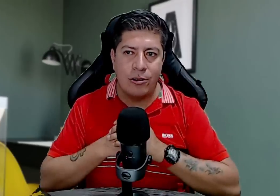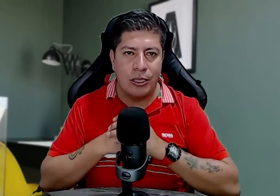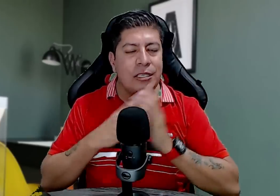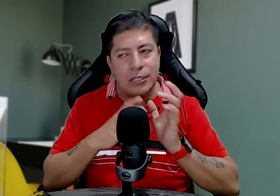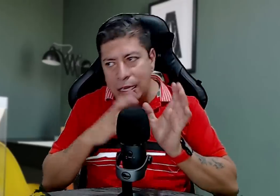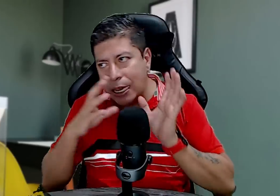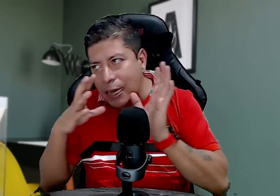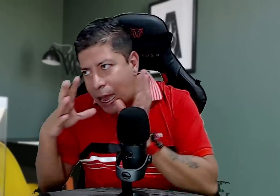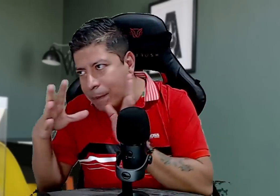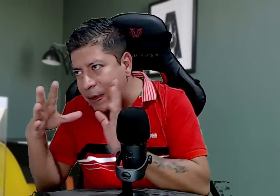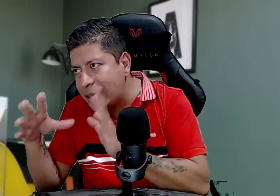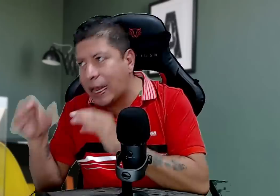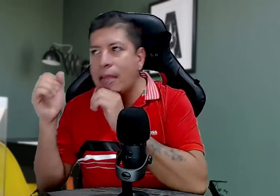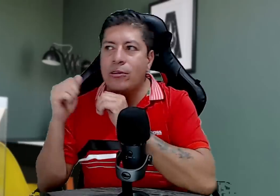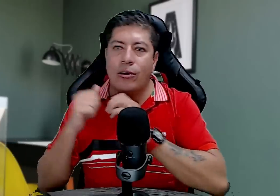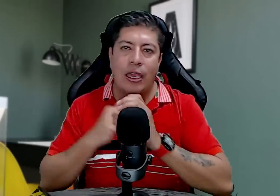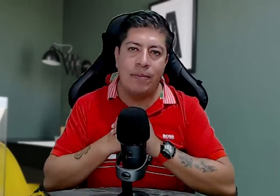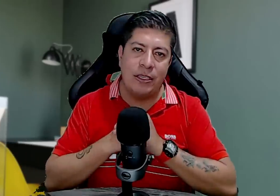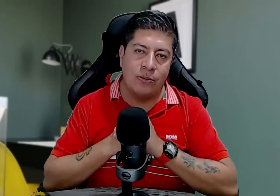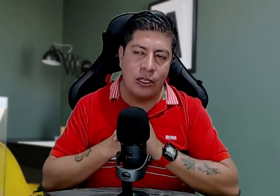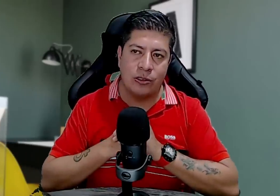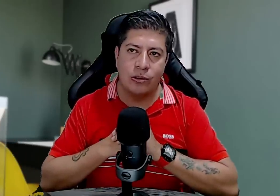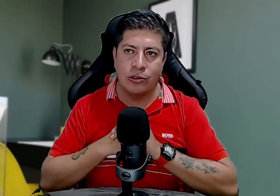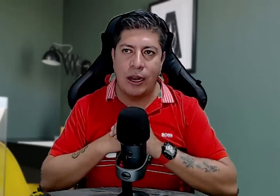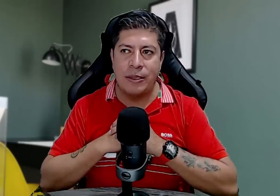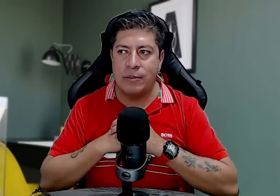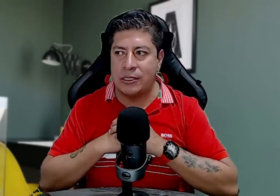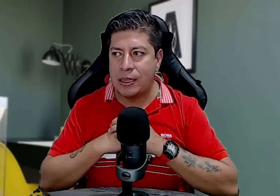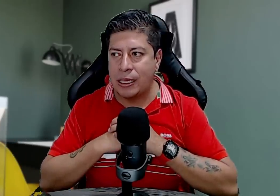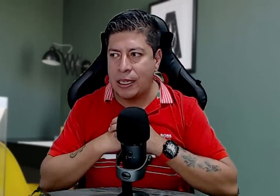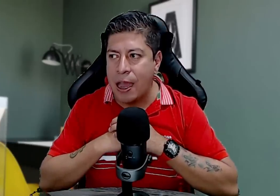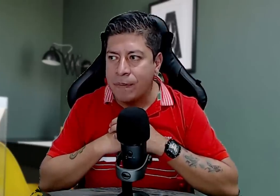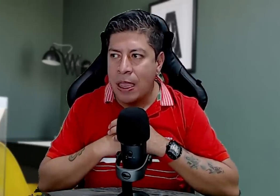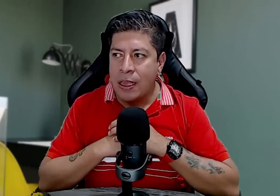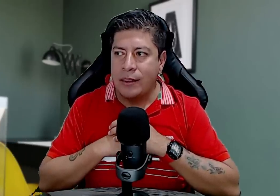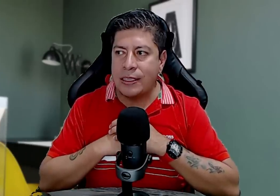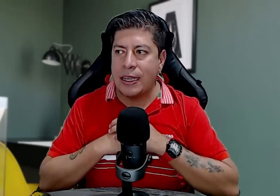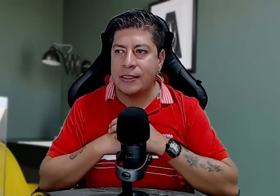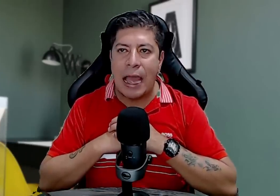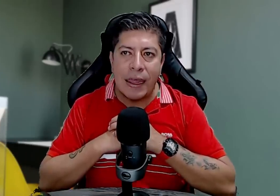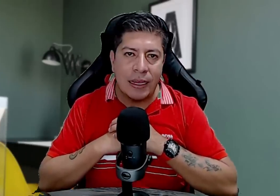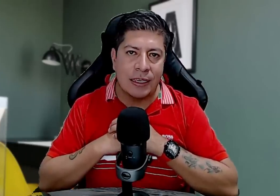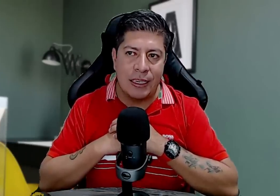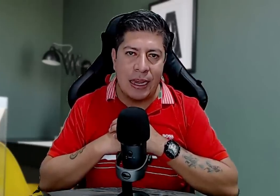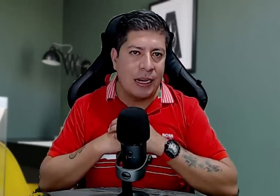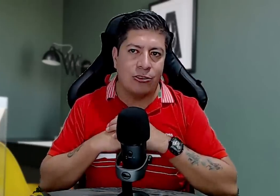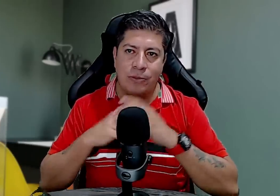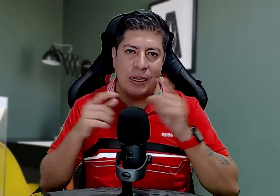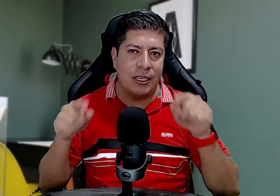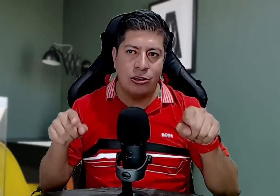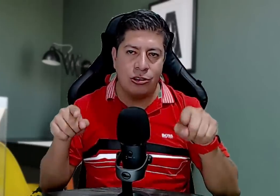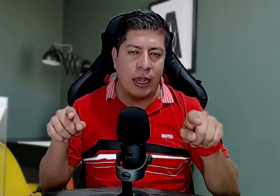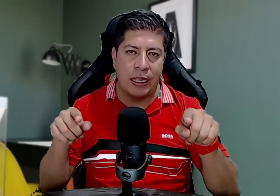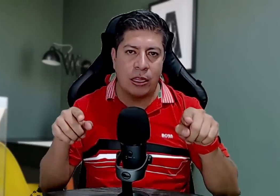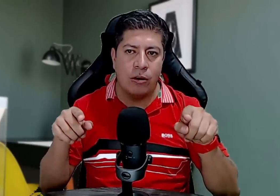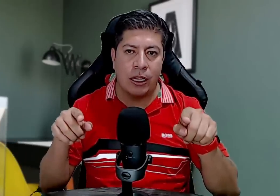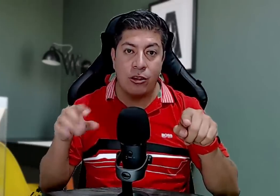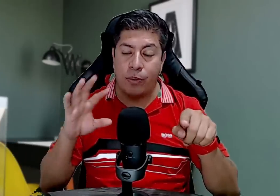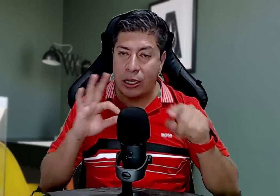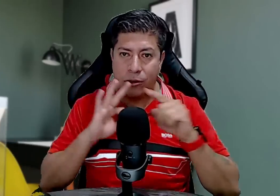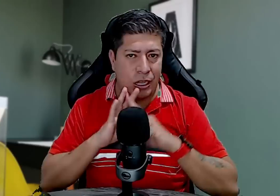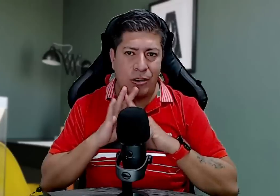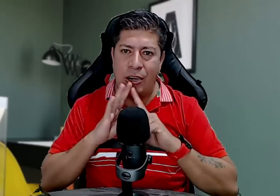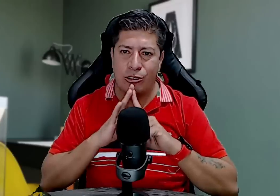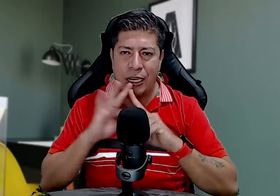lo contrario y siguen aplicando el mismo discurso y la misma estrategia desgastada que ya en el 2018 la gente no